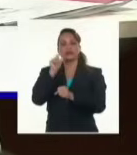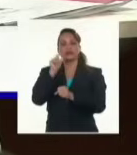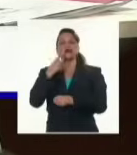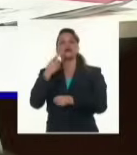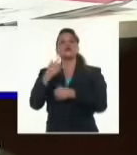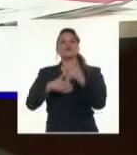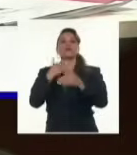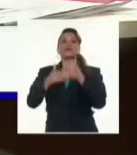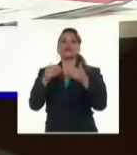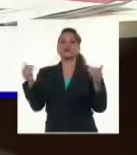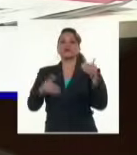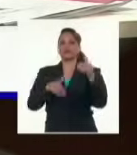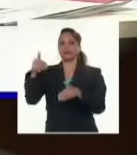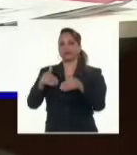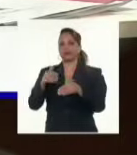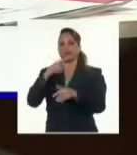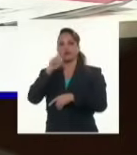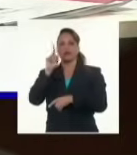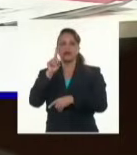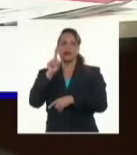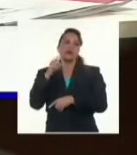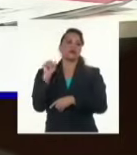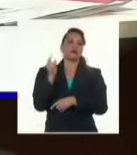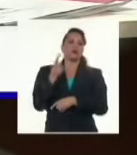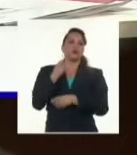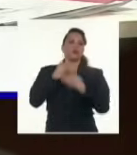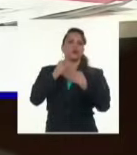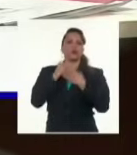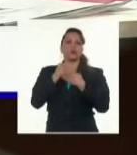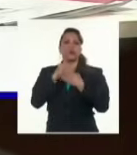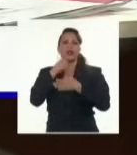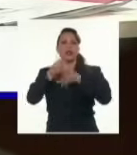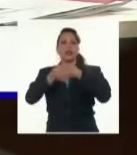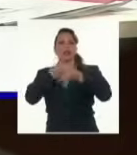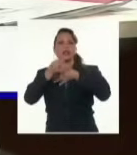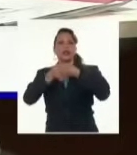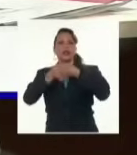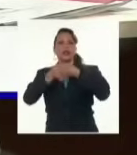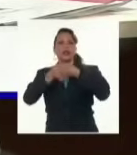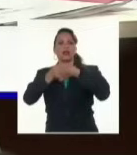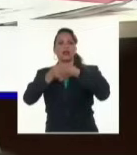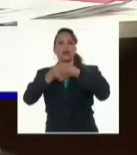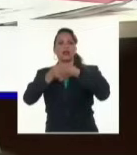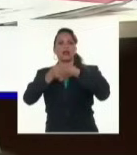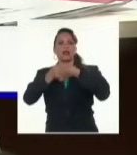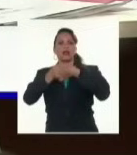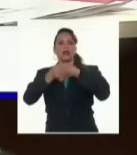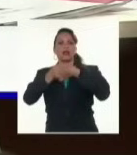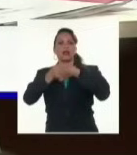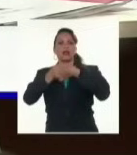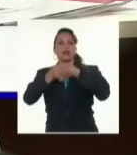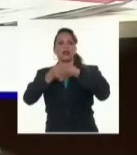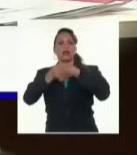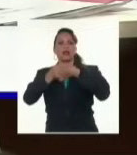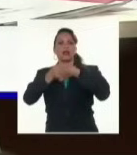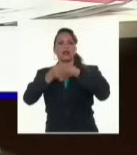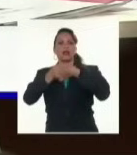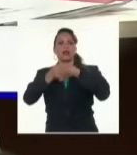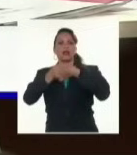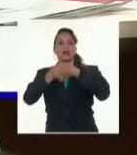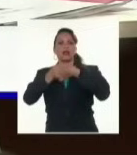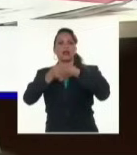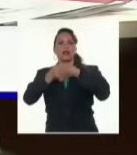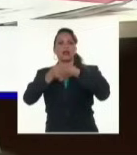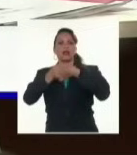participativo que no solo ayudó a plantear los problemas las preocupaciones No no por planteamientos no fue ya nos hemos